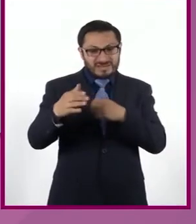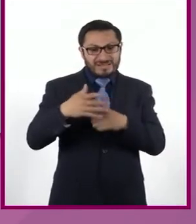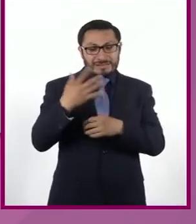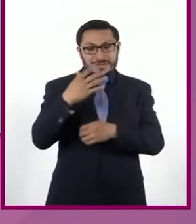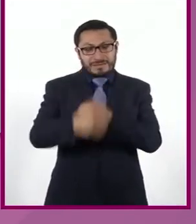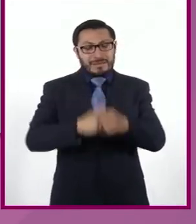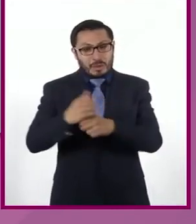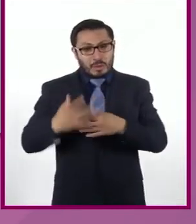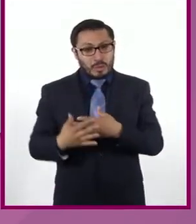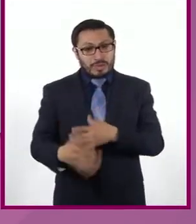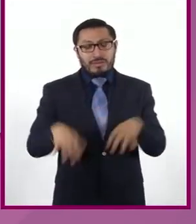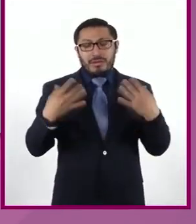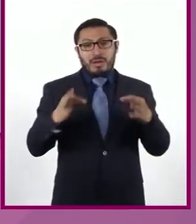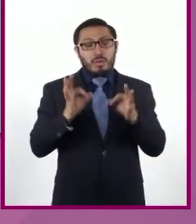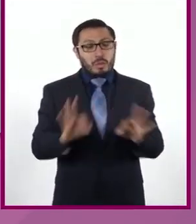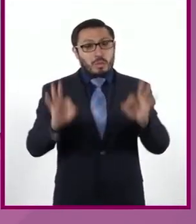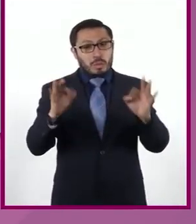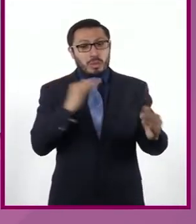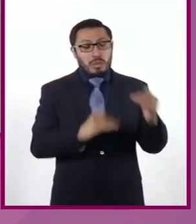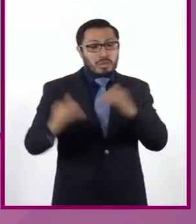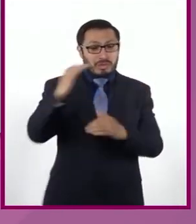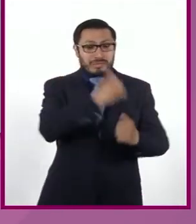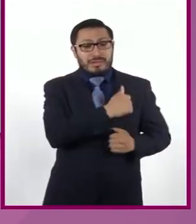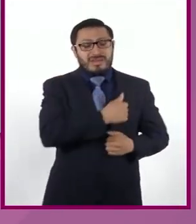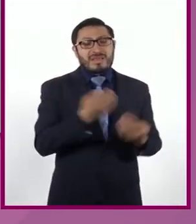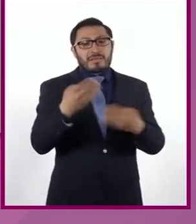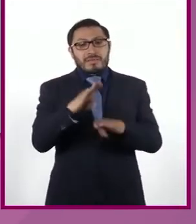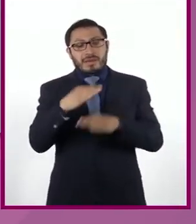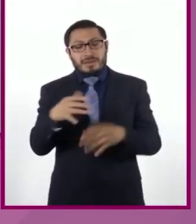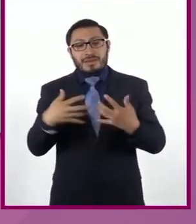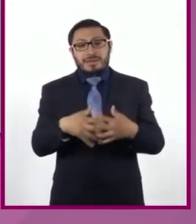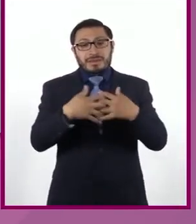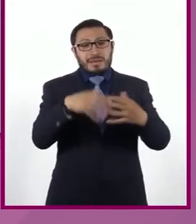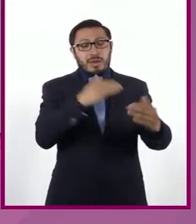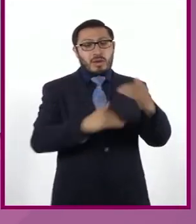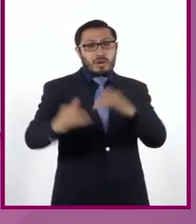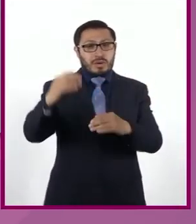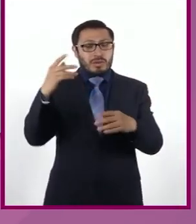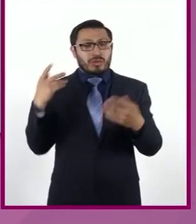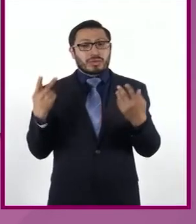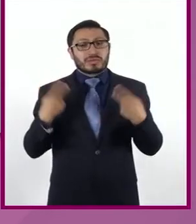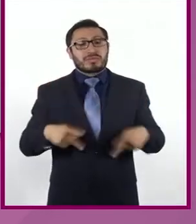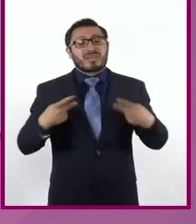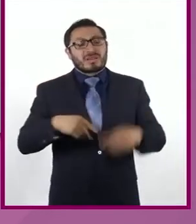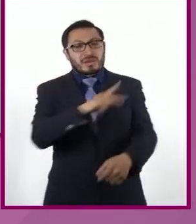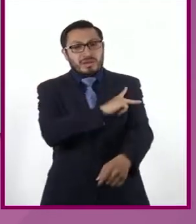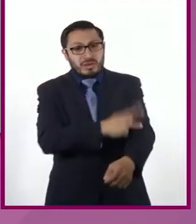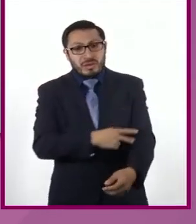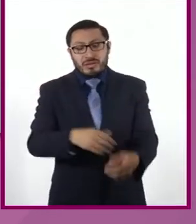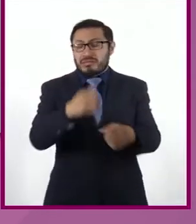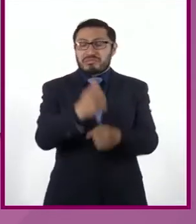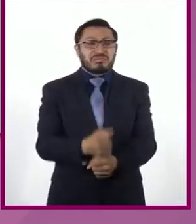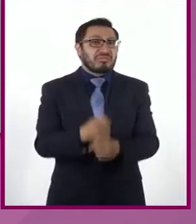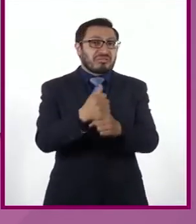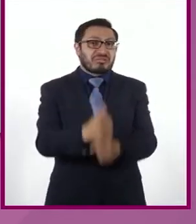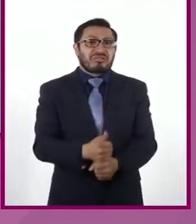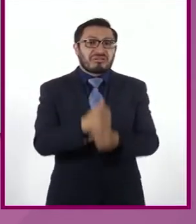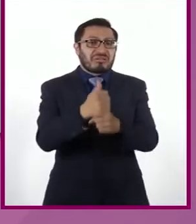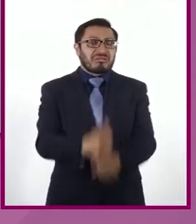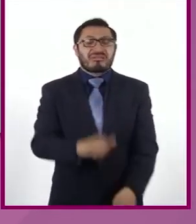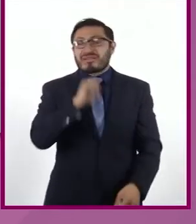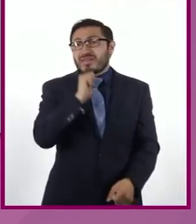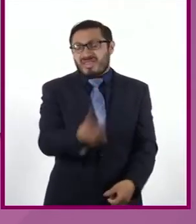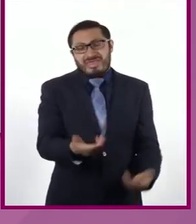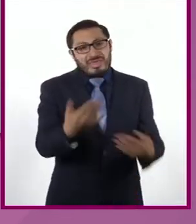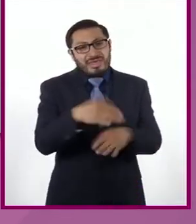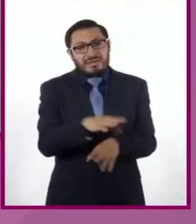gran burguesía, conformada por banqueros, industriales y altos funcionarios civiles, quienes no sufrían ninguno de los efectos negativos